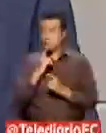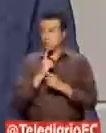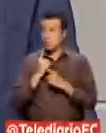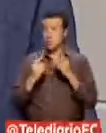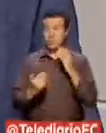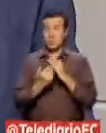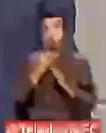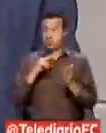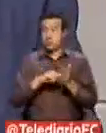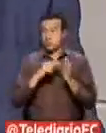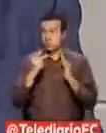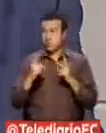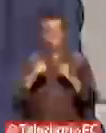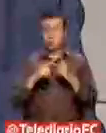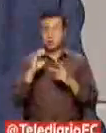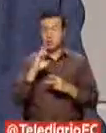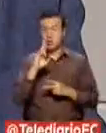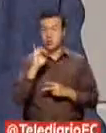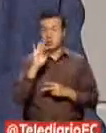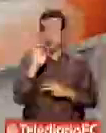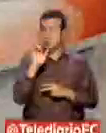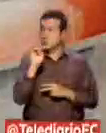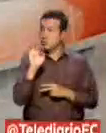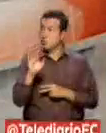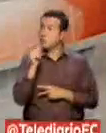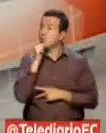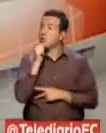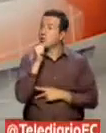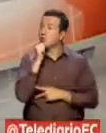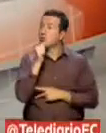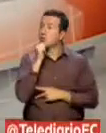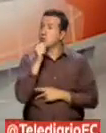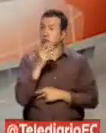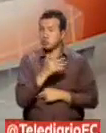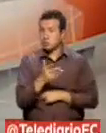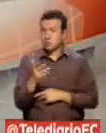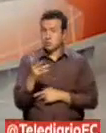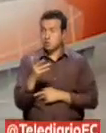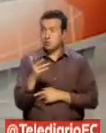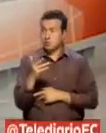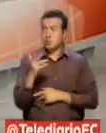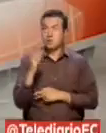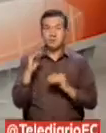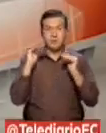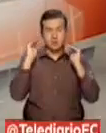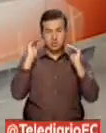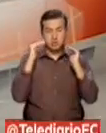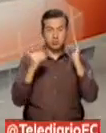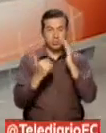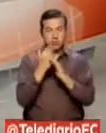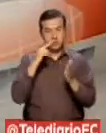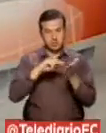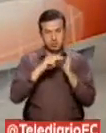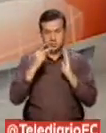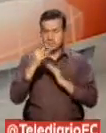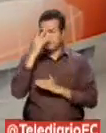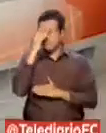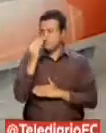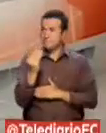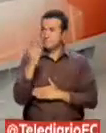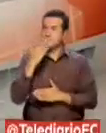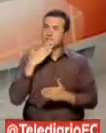nuevas tecnologías. Y Cristian Espinosa, periodista, director de cobertura digital.com, máster en nuevas tecnologías. Buenos días,